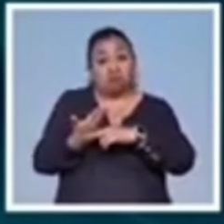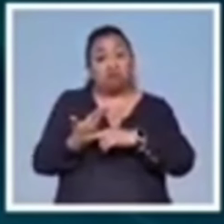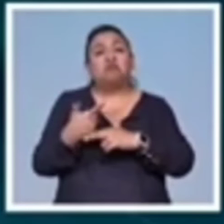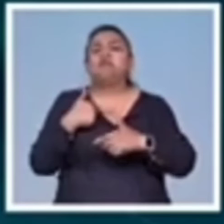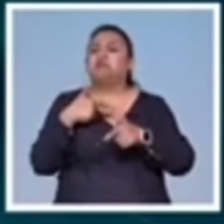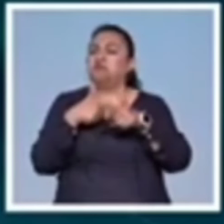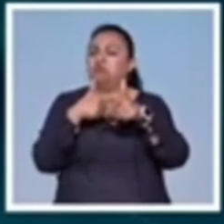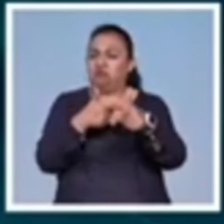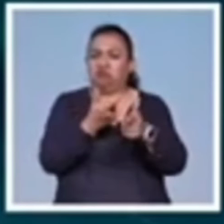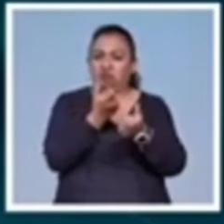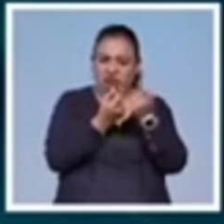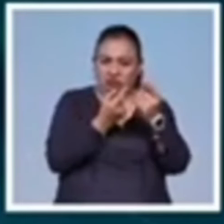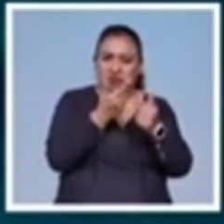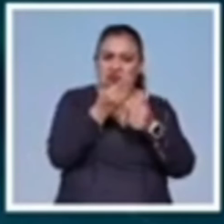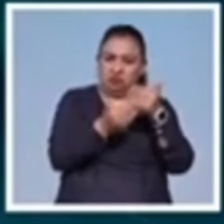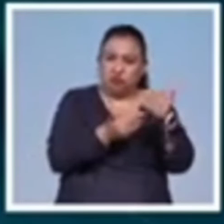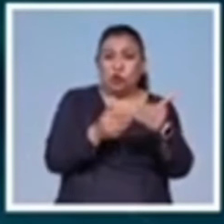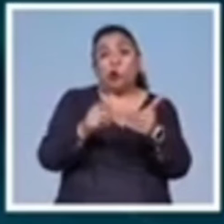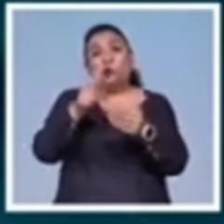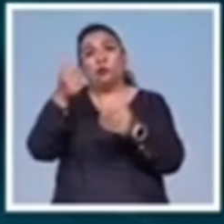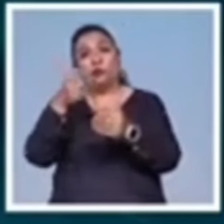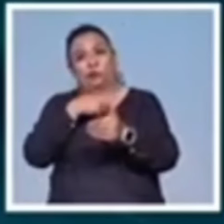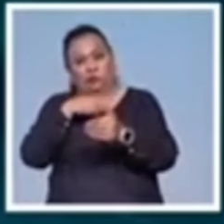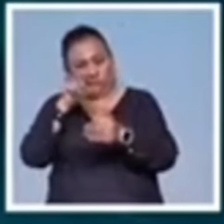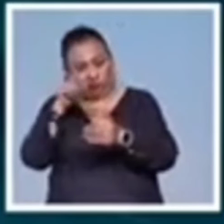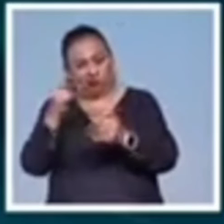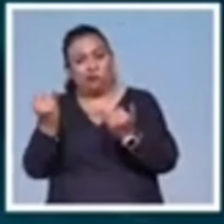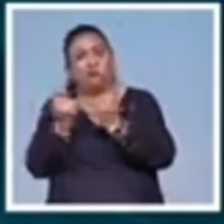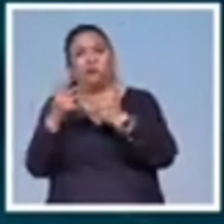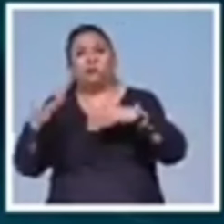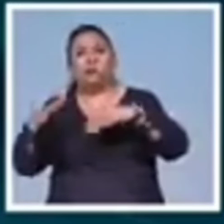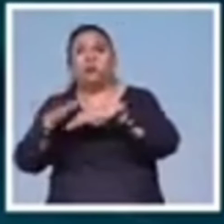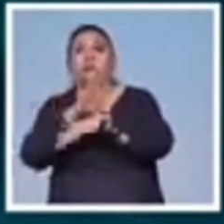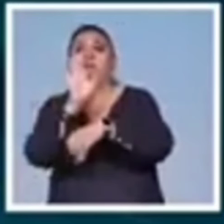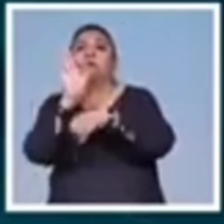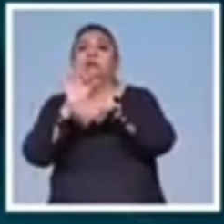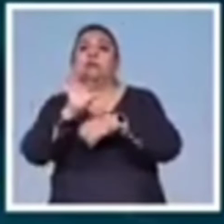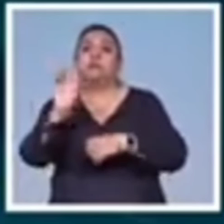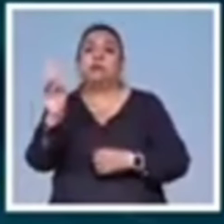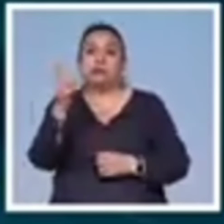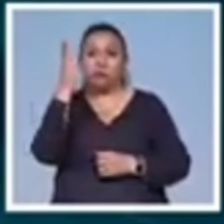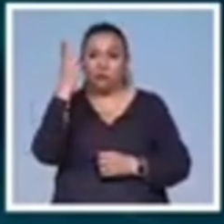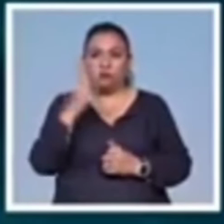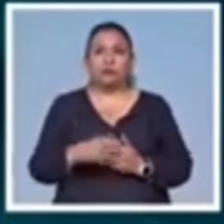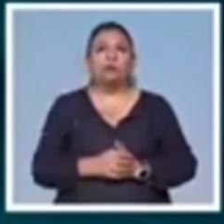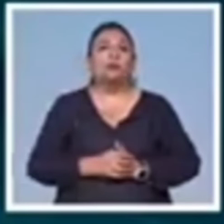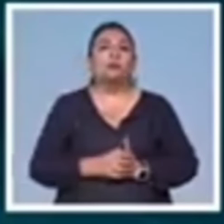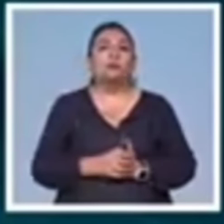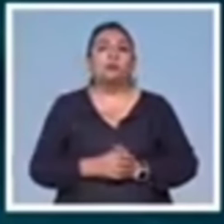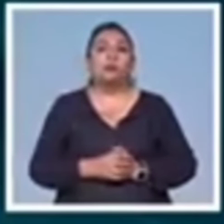dará continuidad a unas cosas, pero se deberán de emprender cambios también por el bien de la universidad.